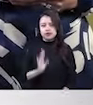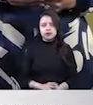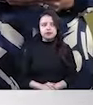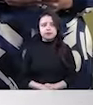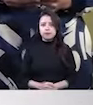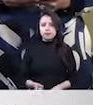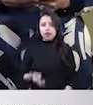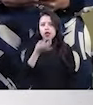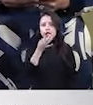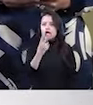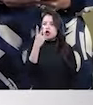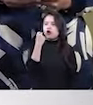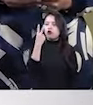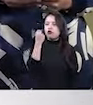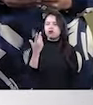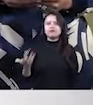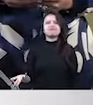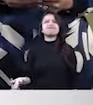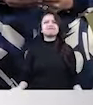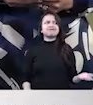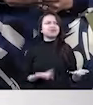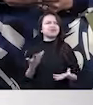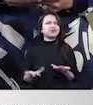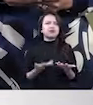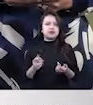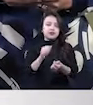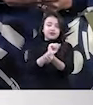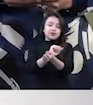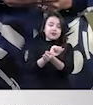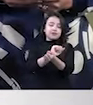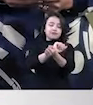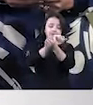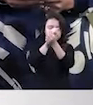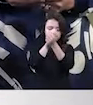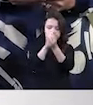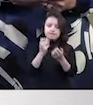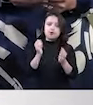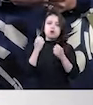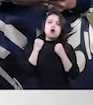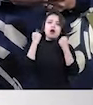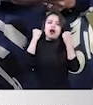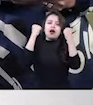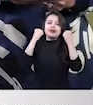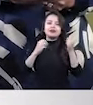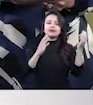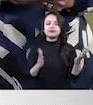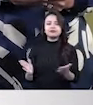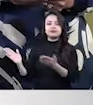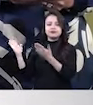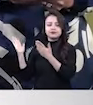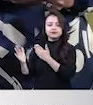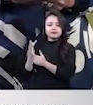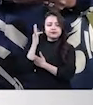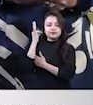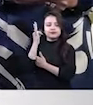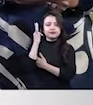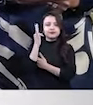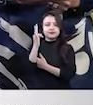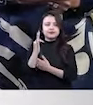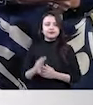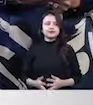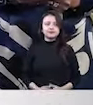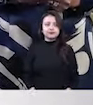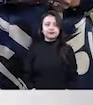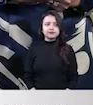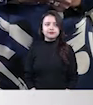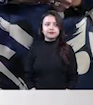lo obvio. niegan y si no lo tiene, pues imagínese una medida desesperada, encadenarse. Precisamente, aquí están para nuestros oyentes las imágenes, se